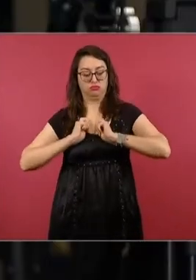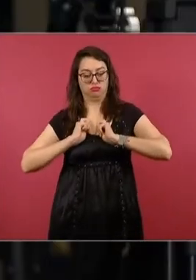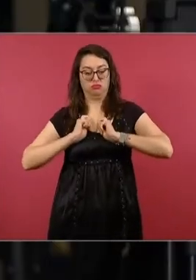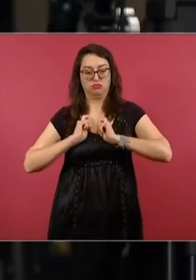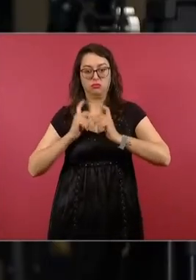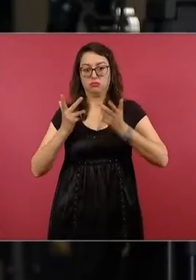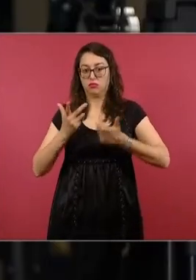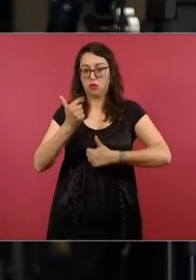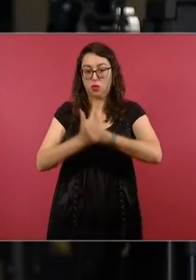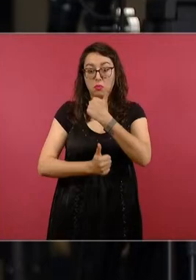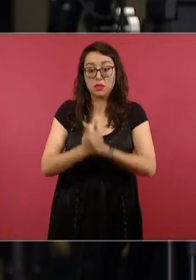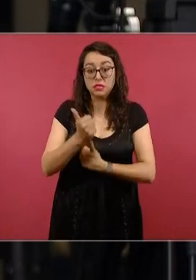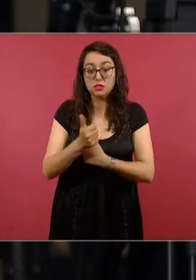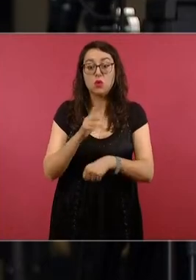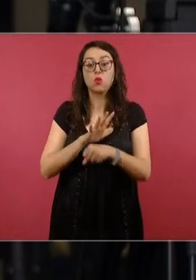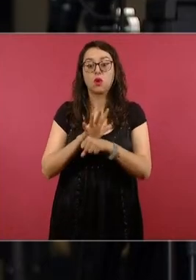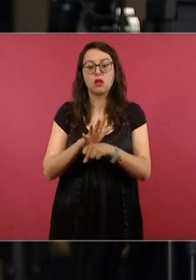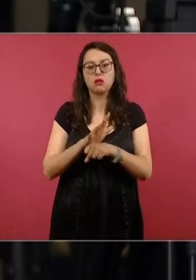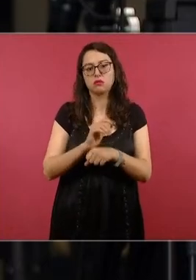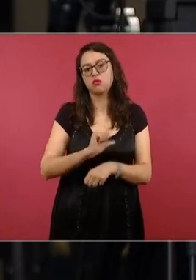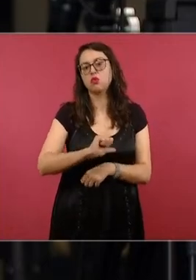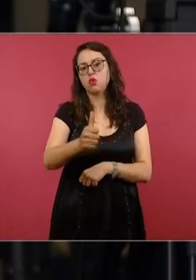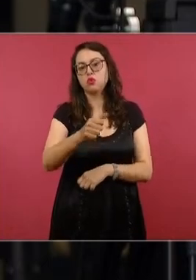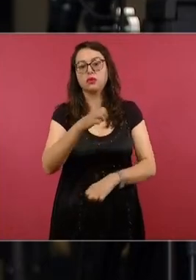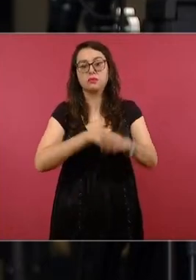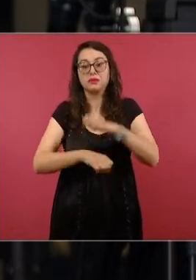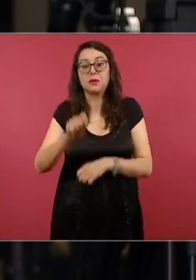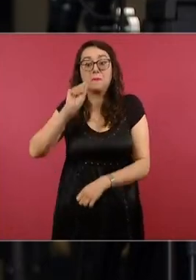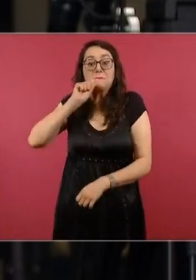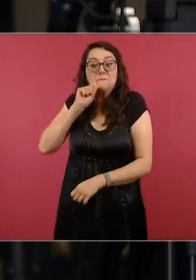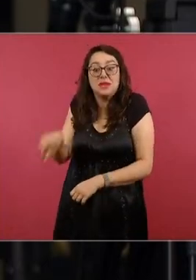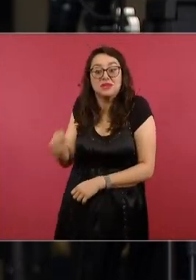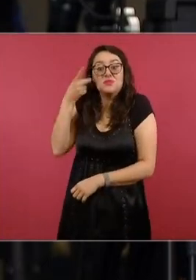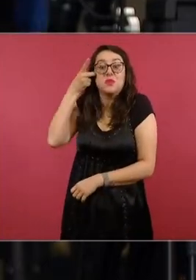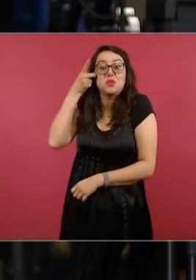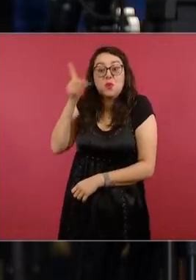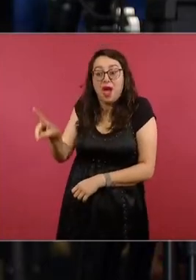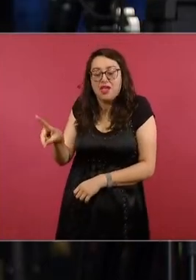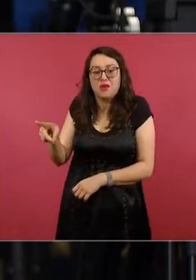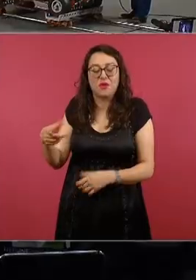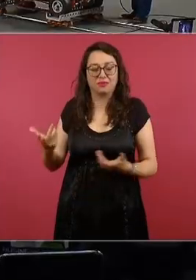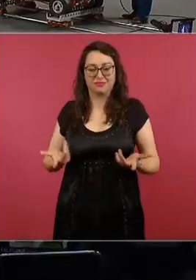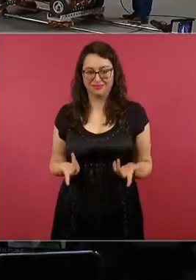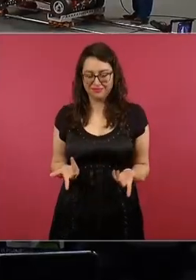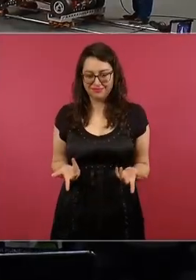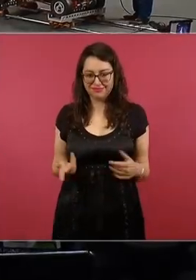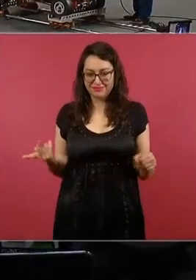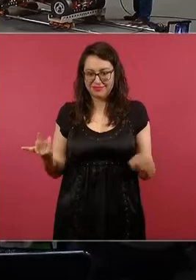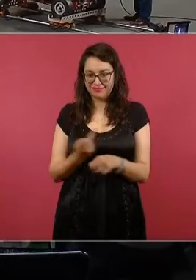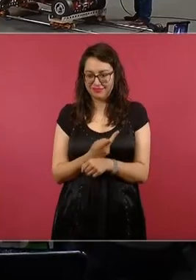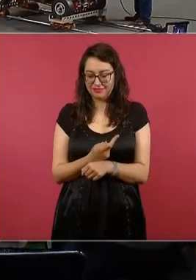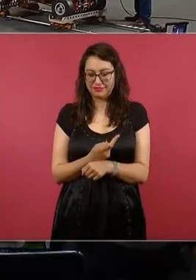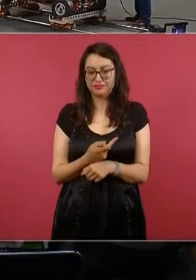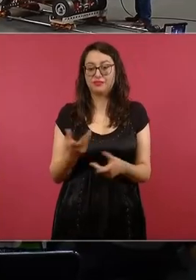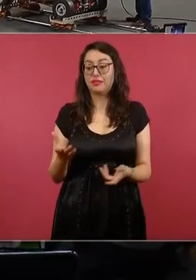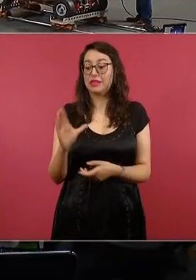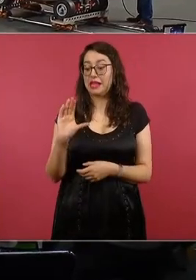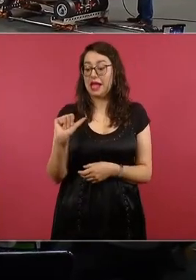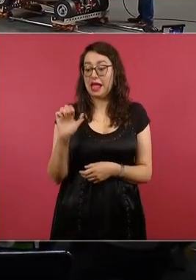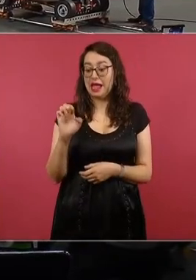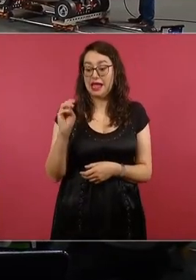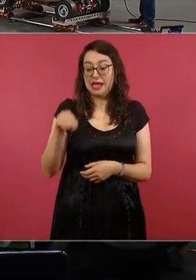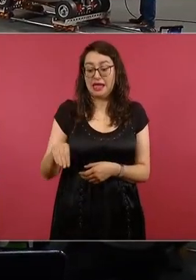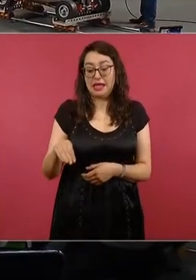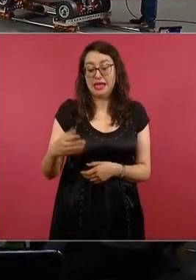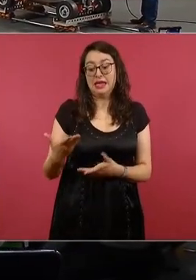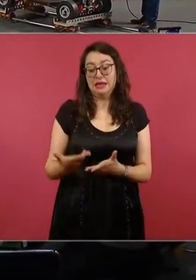en la licitación fue otra empresa, también creada por Armando Alonso Beltrán. Semanas antes de ser titular de la CAEM, Alonso Beltrán fue